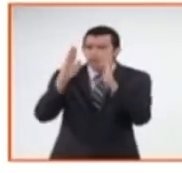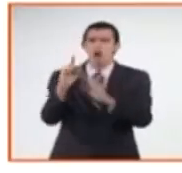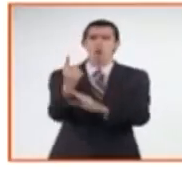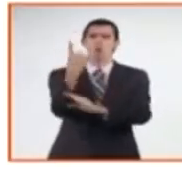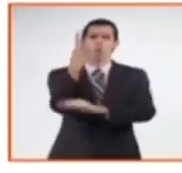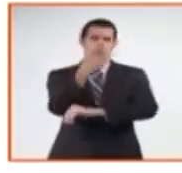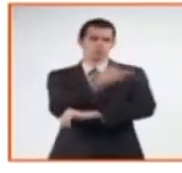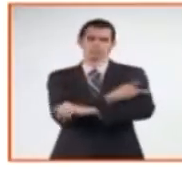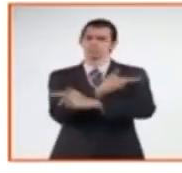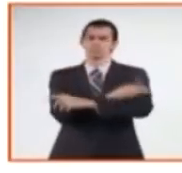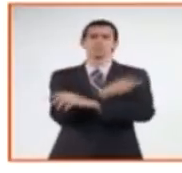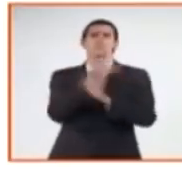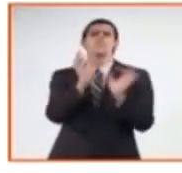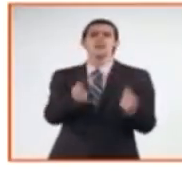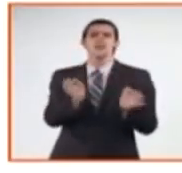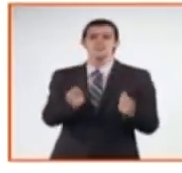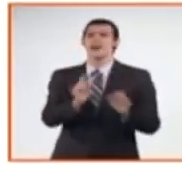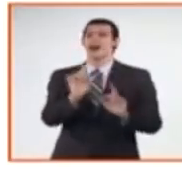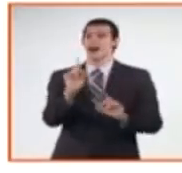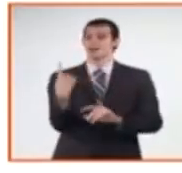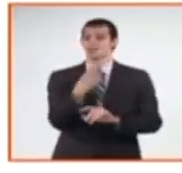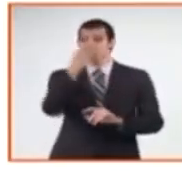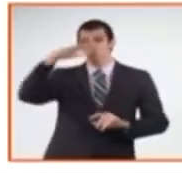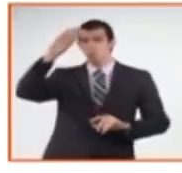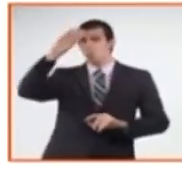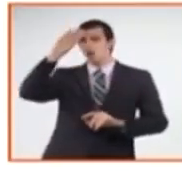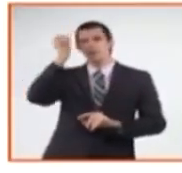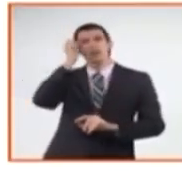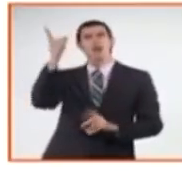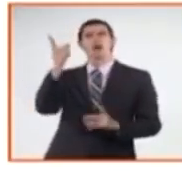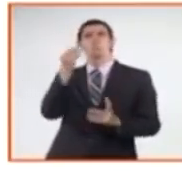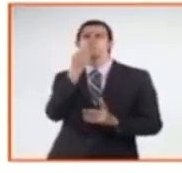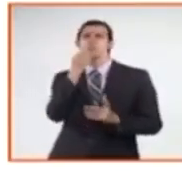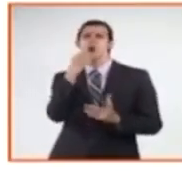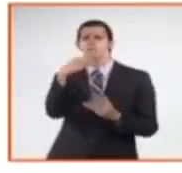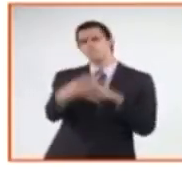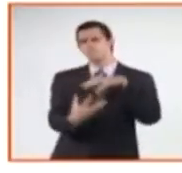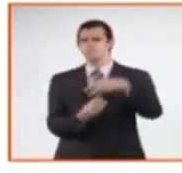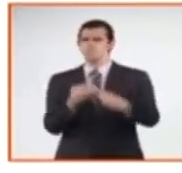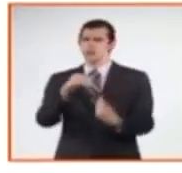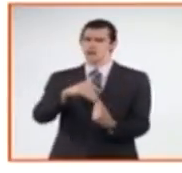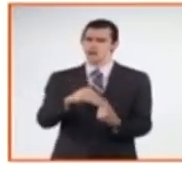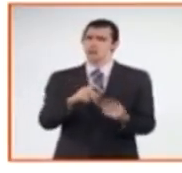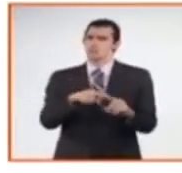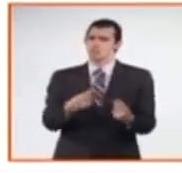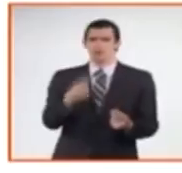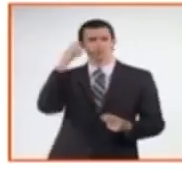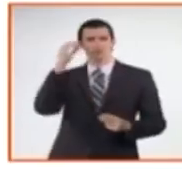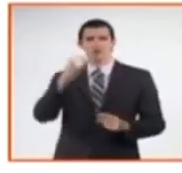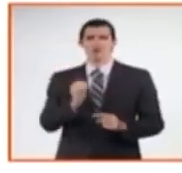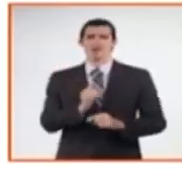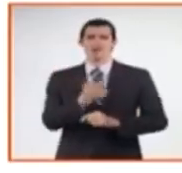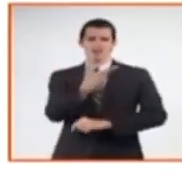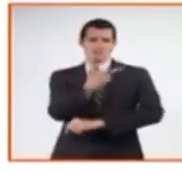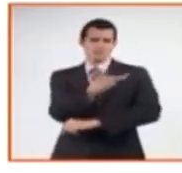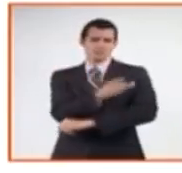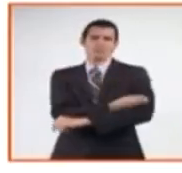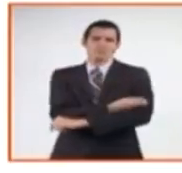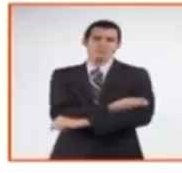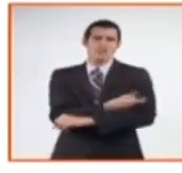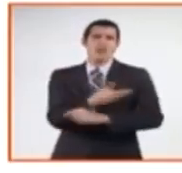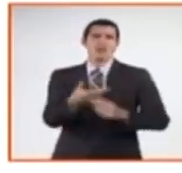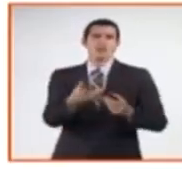de que era muy importante al sistema inmune presentarle el antígeno de formas diferentes para estimular ramas de la inmunidad